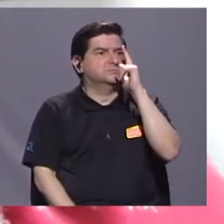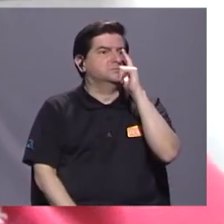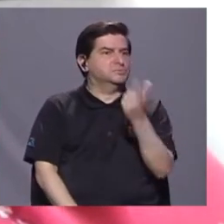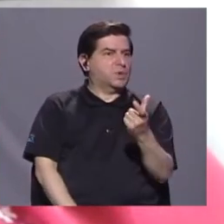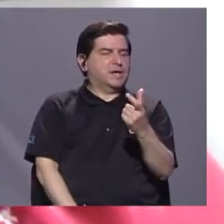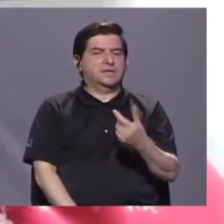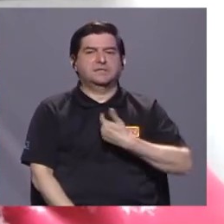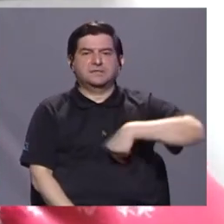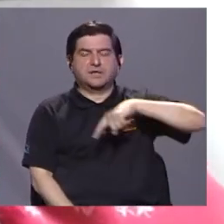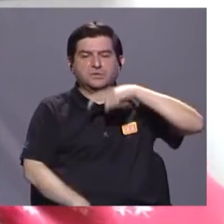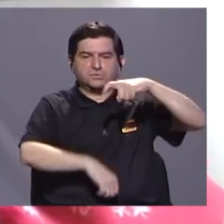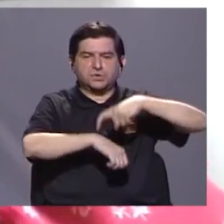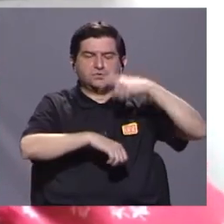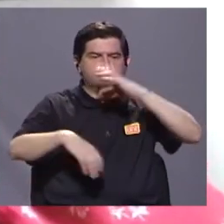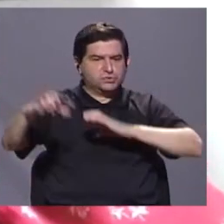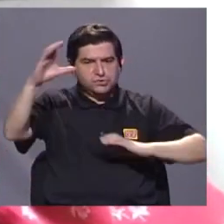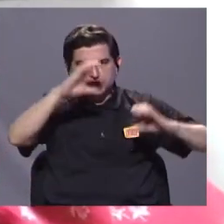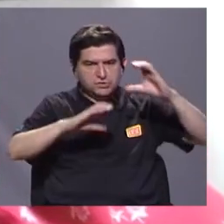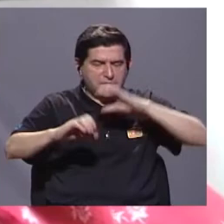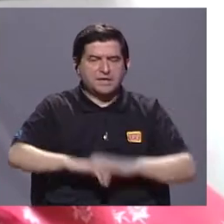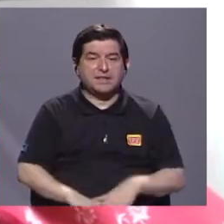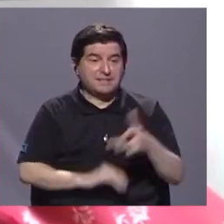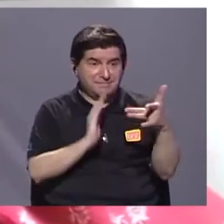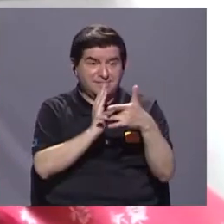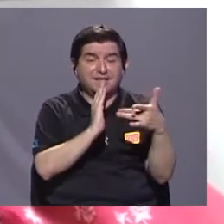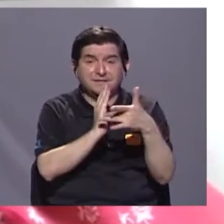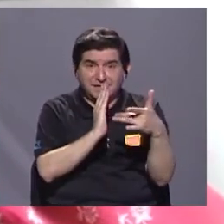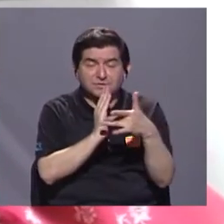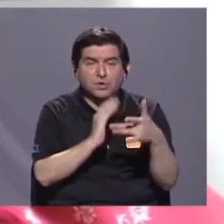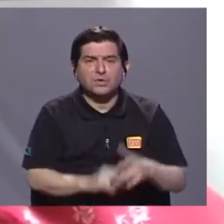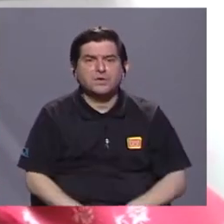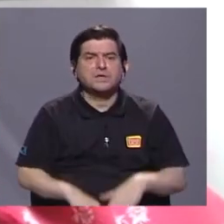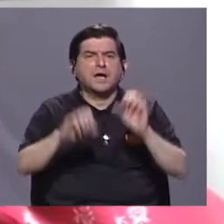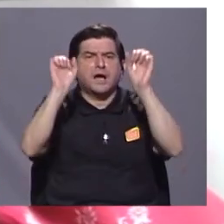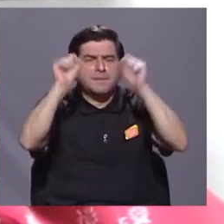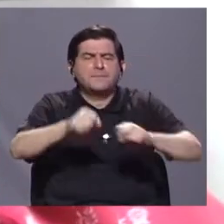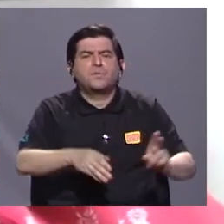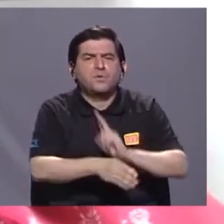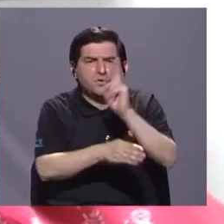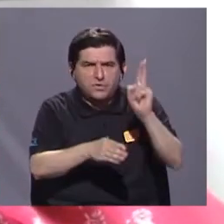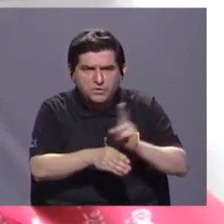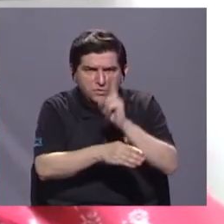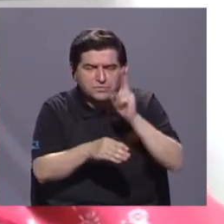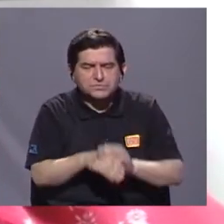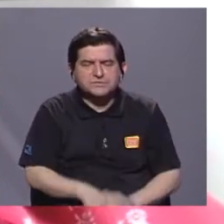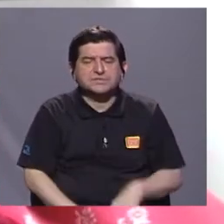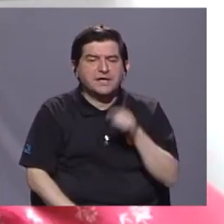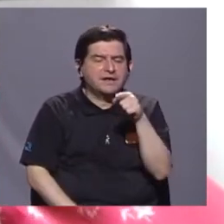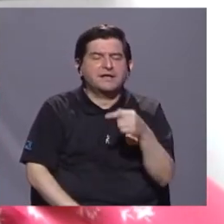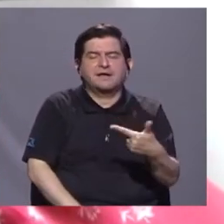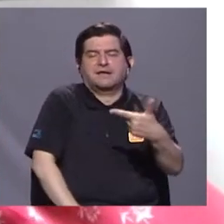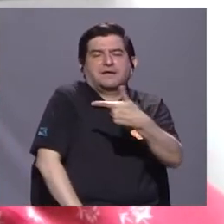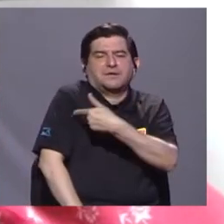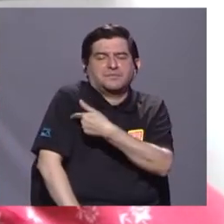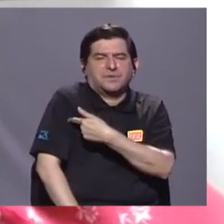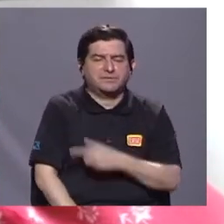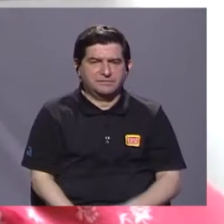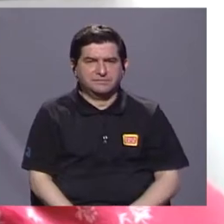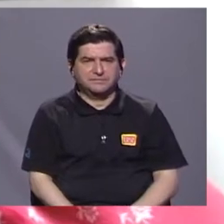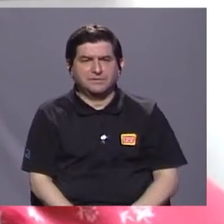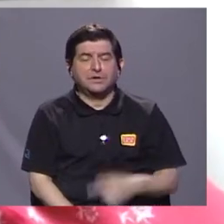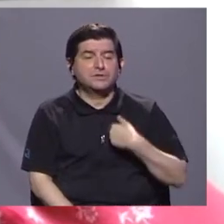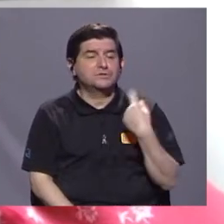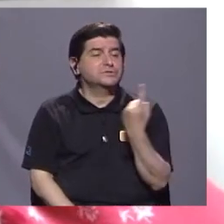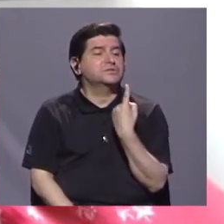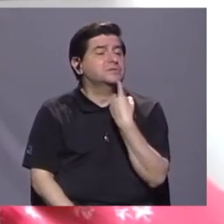estuviéramos en el momento científico de esas tecnologías para poder ser utilizadas para las vacunas yo que yo